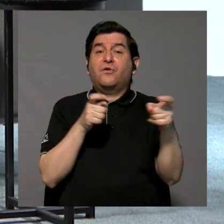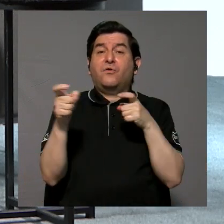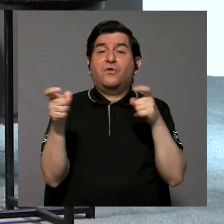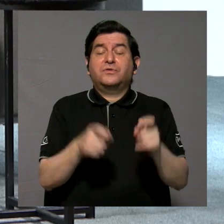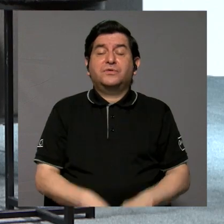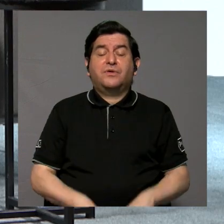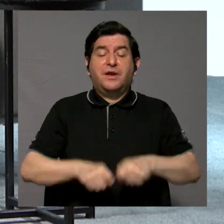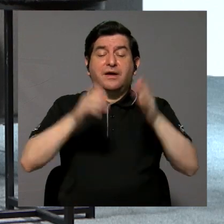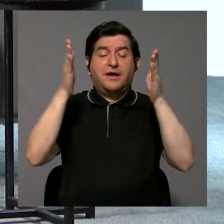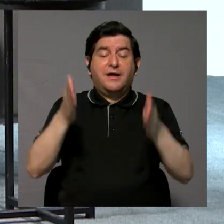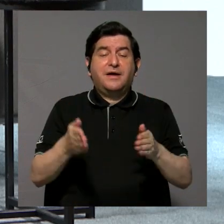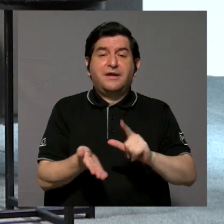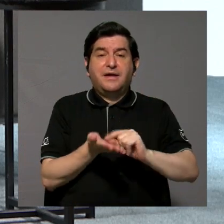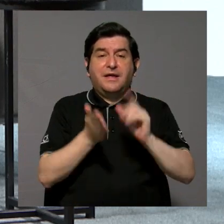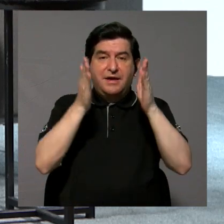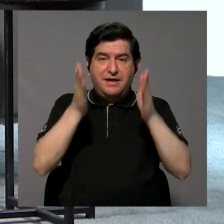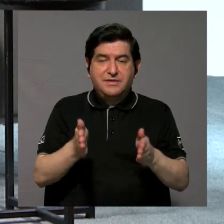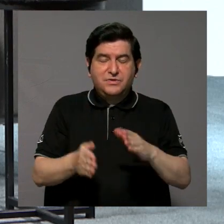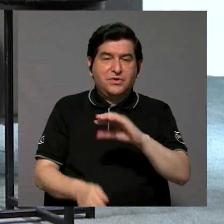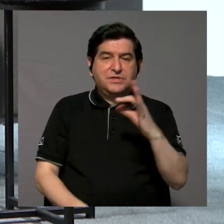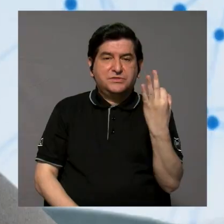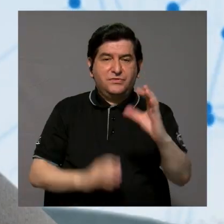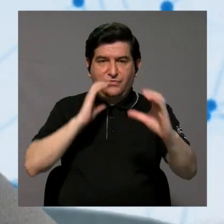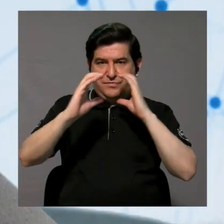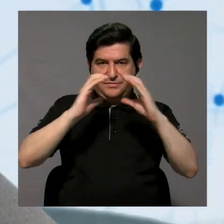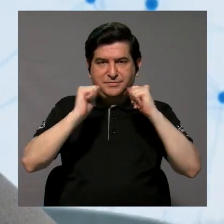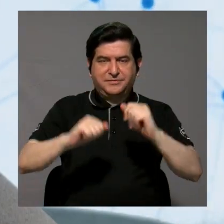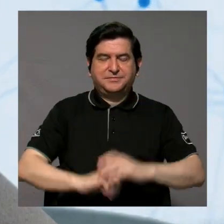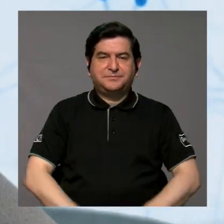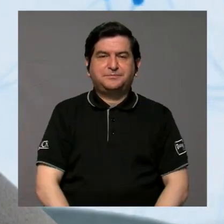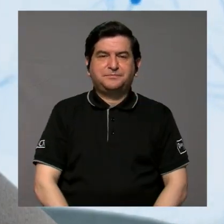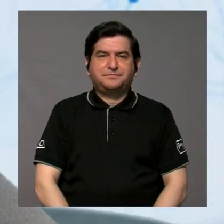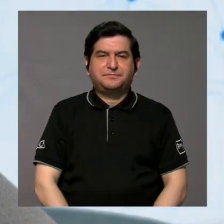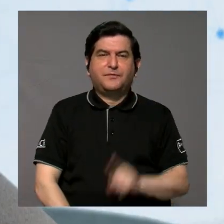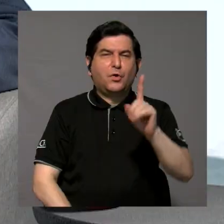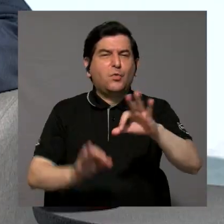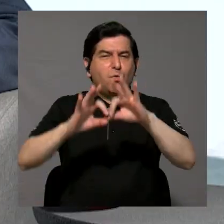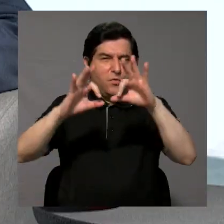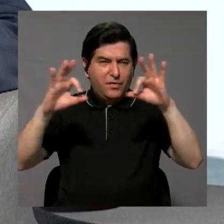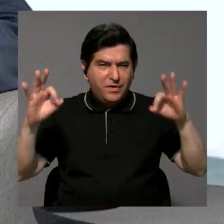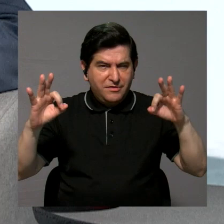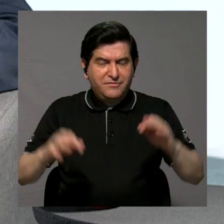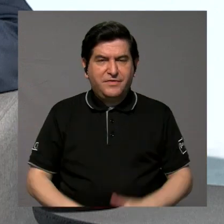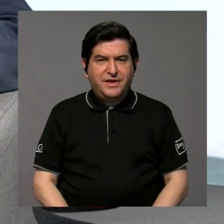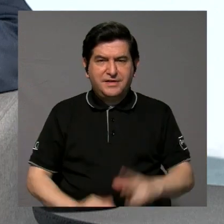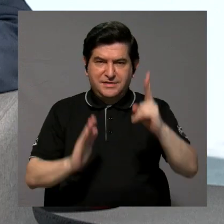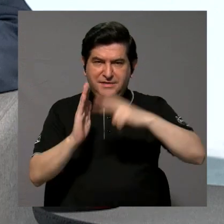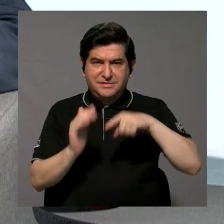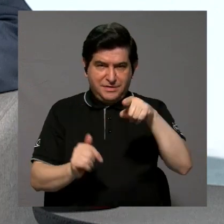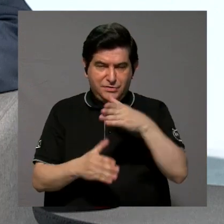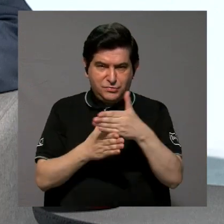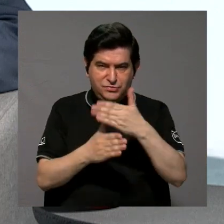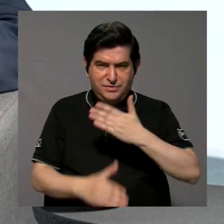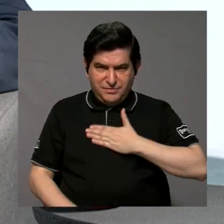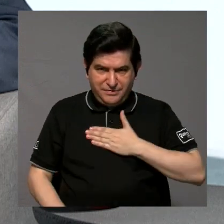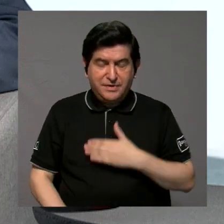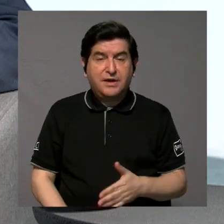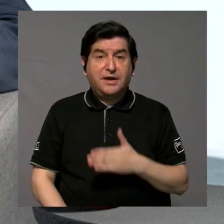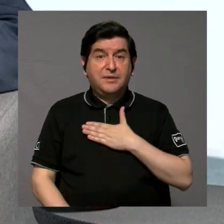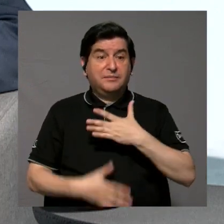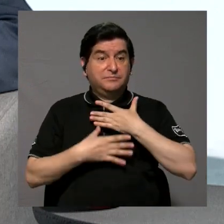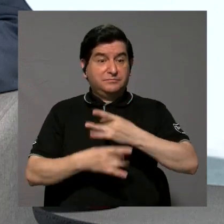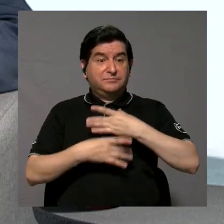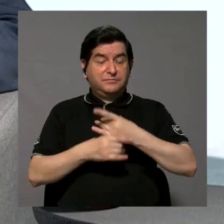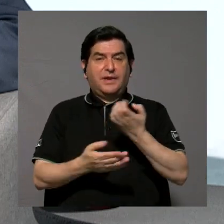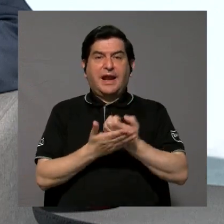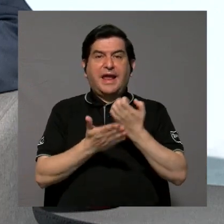sobre los periodistas, los editores y los medios de comunicación. Hay una frase que en la literatura que usted compartió conmigo que me llamó mucho la